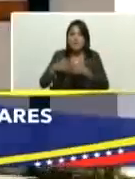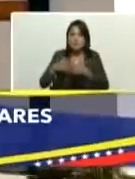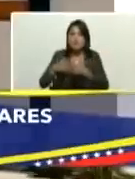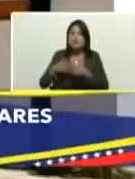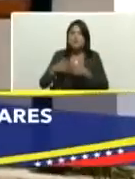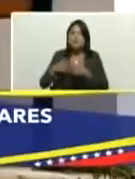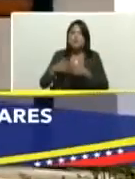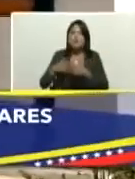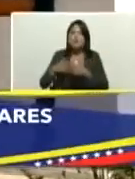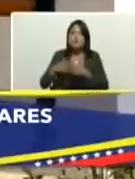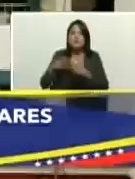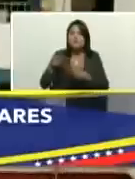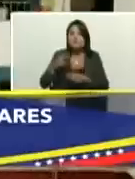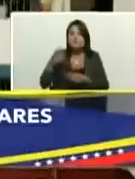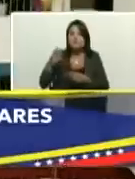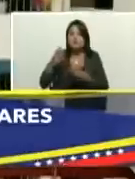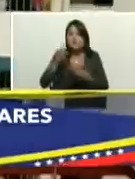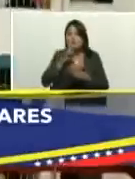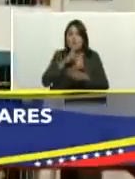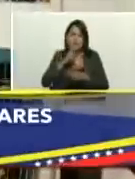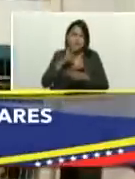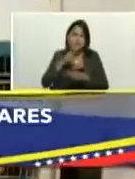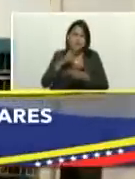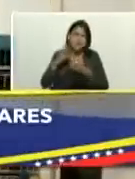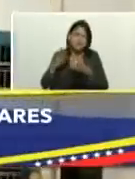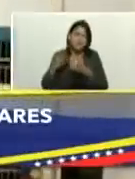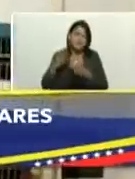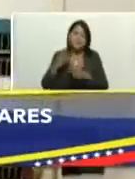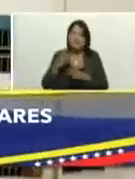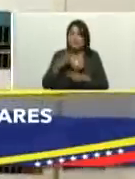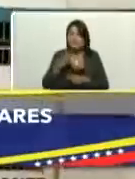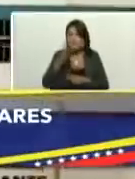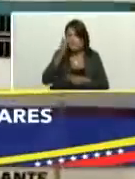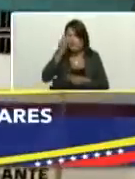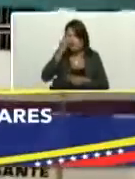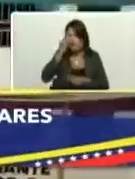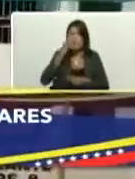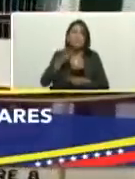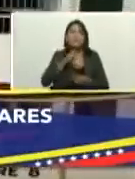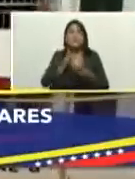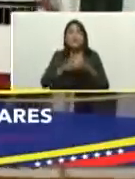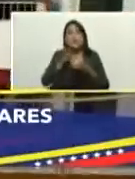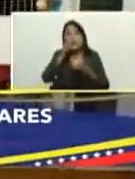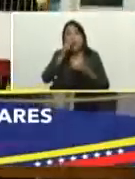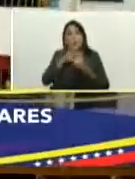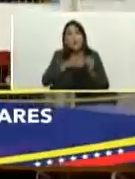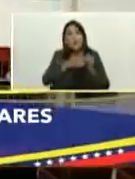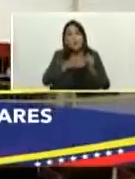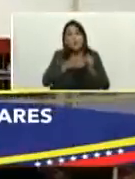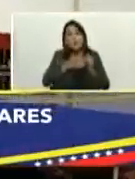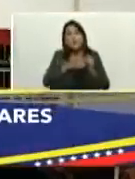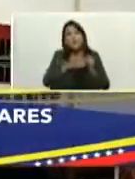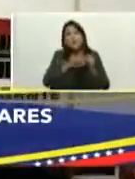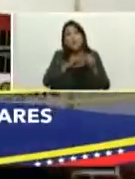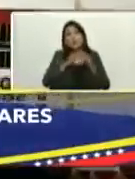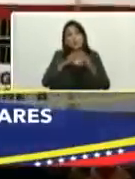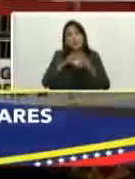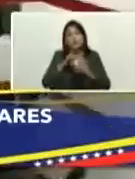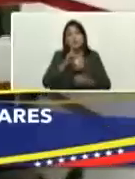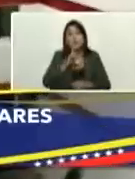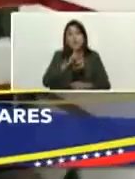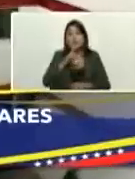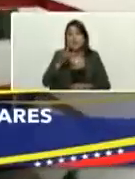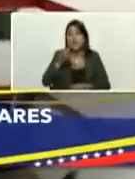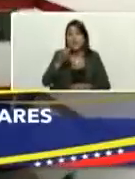febrero. Y el vocero comunal, el compañero Leandromar Tiapa. Si usted lo